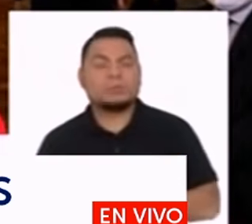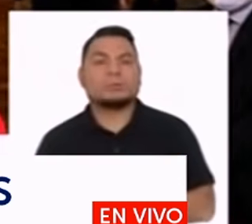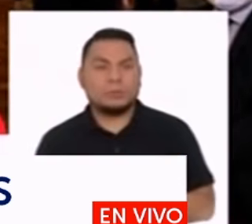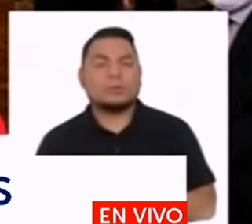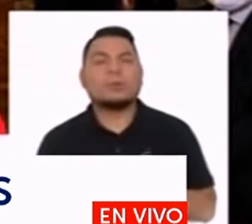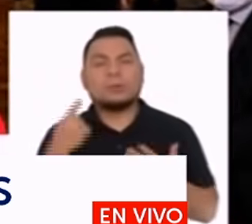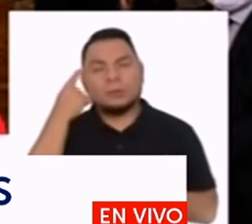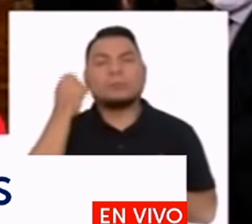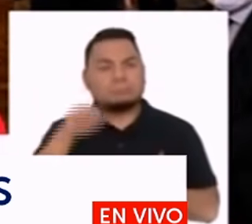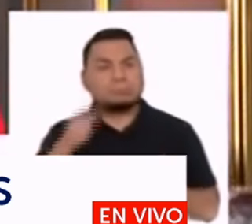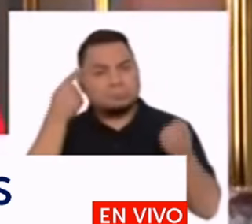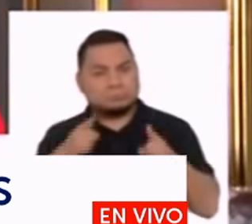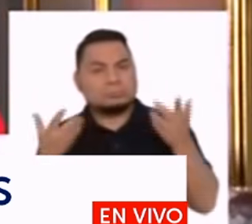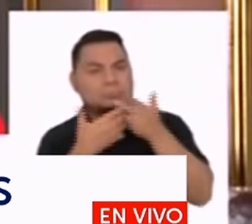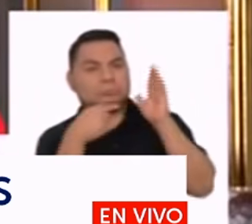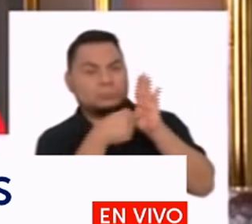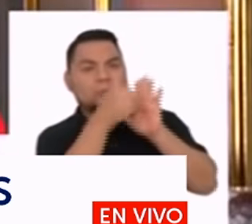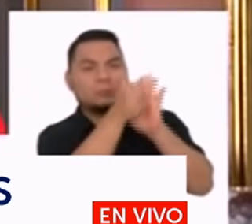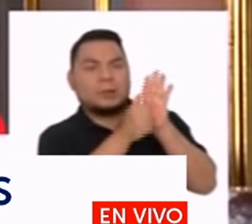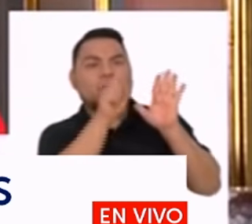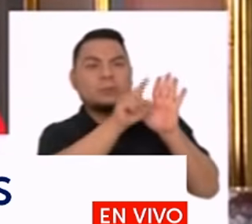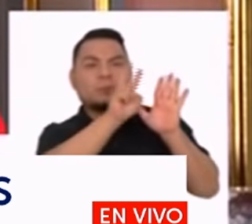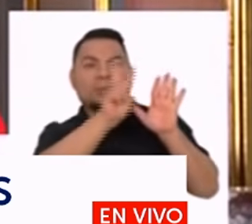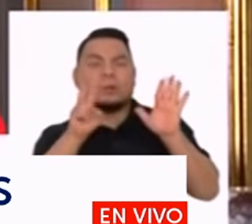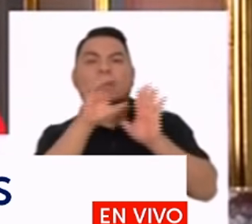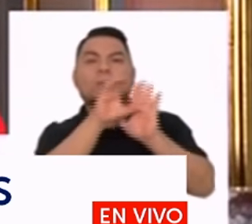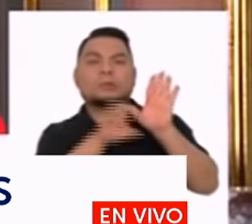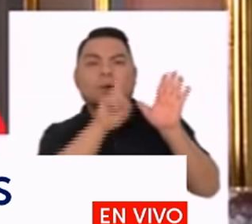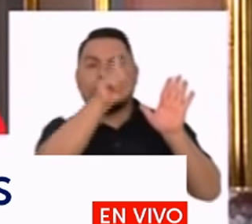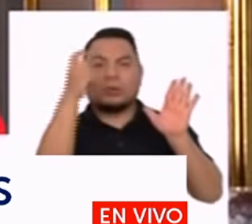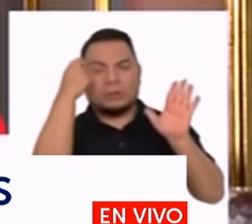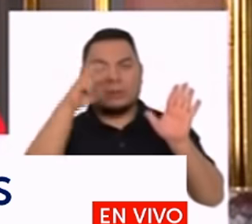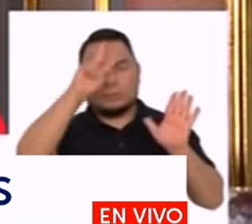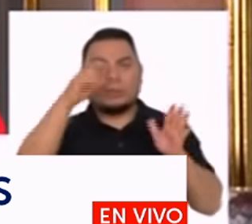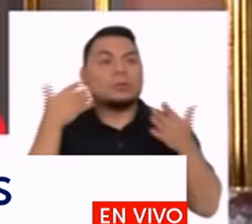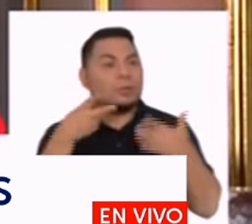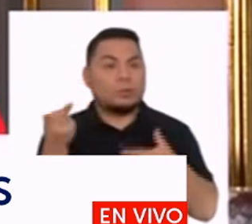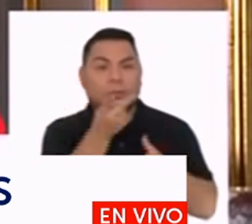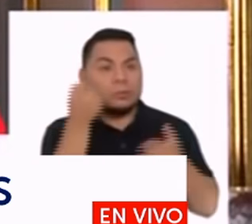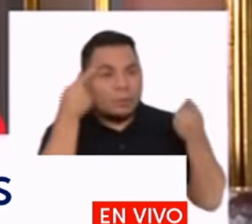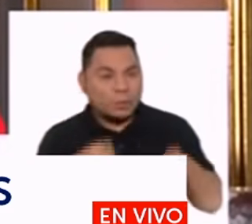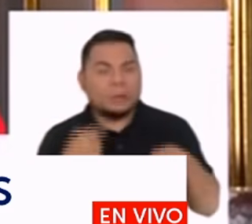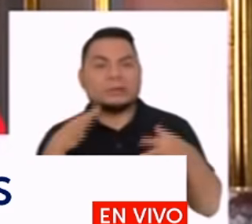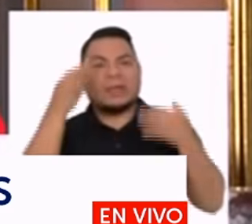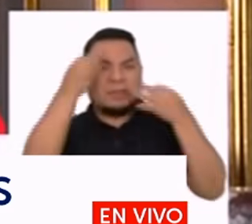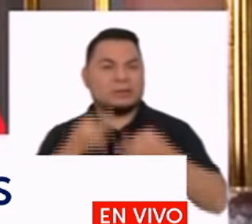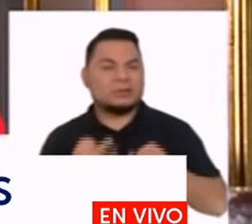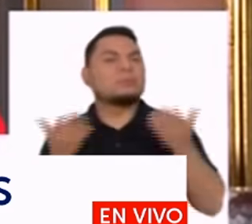Ministros, de conformidad con el artículo 122 de la Constitución Política del Perú y estando lo acordado, se